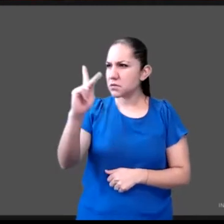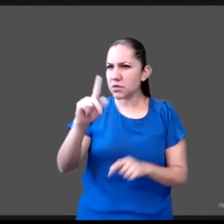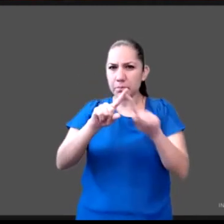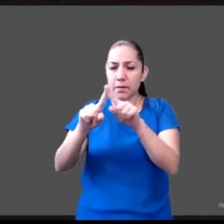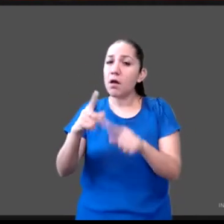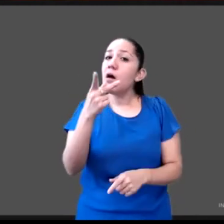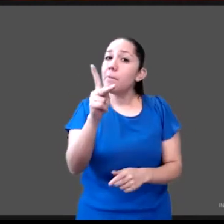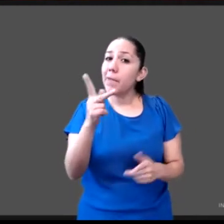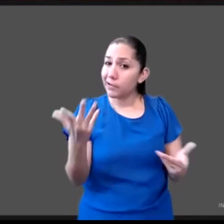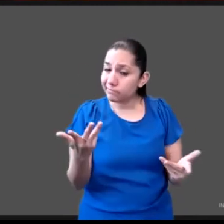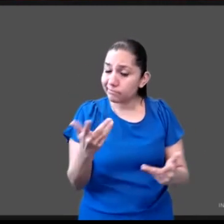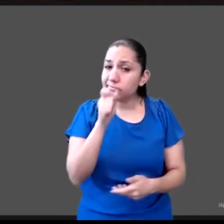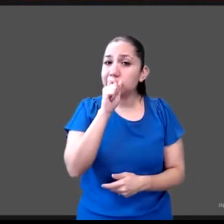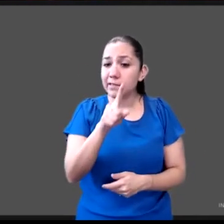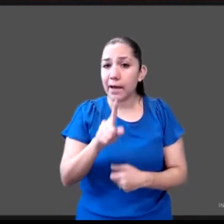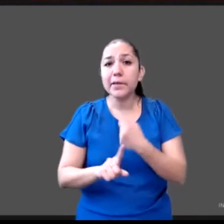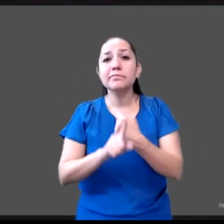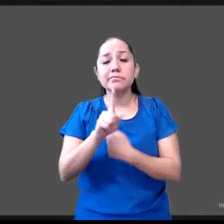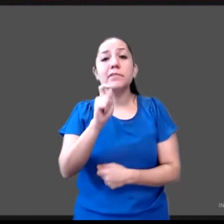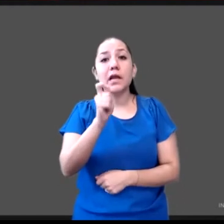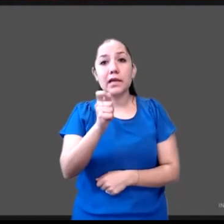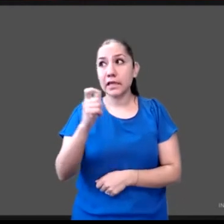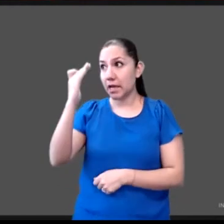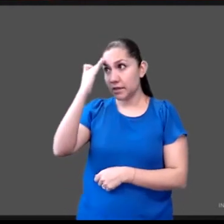fragmentado, de salud mental totalmente